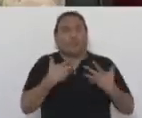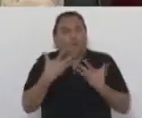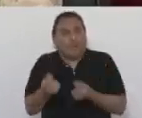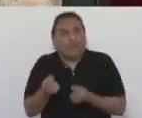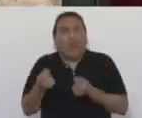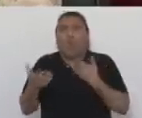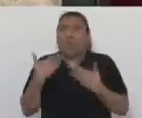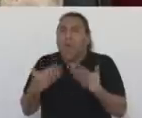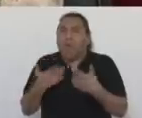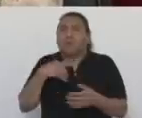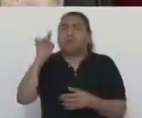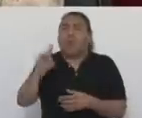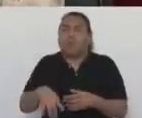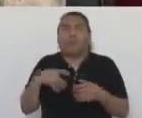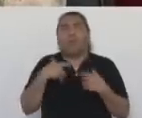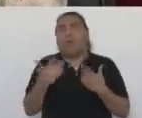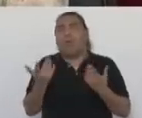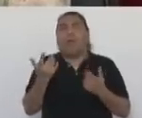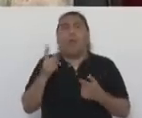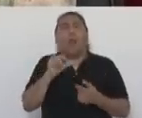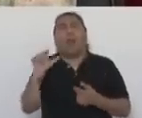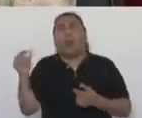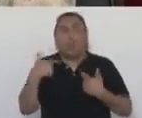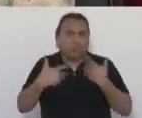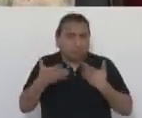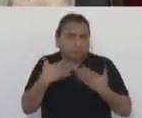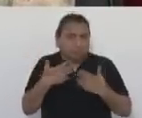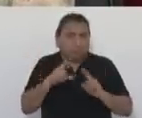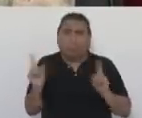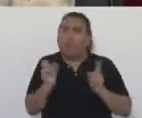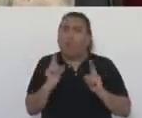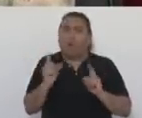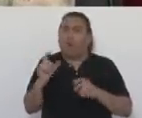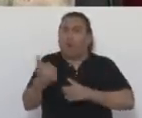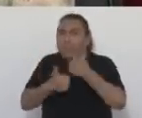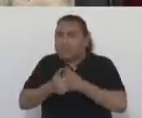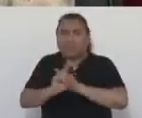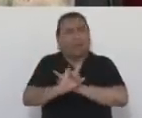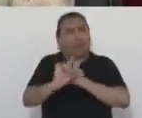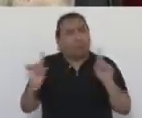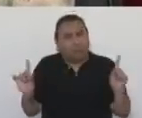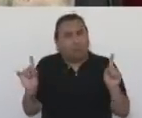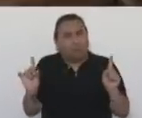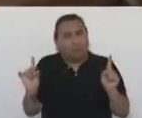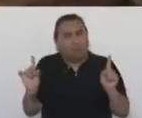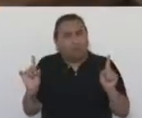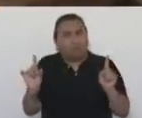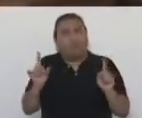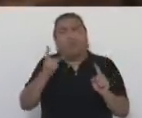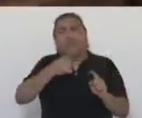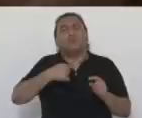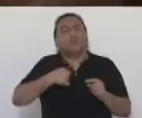puede ser solamente táctica, convencimiento y competencia. La lógica transaccional en la que negociar